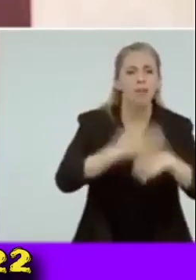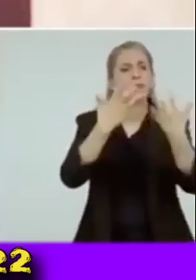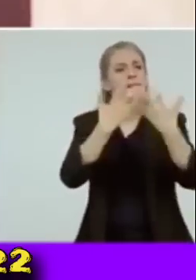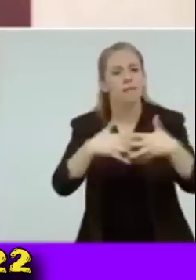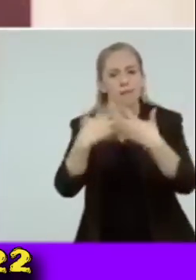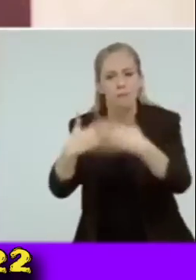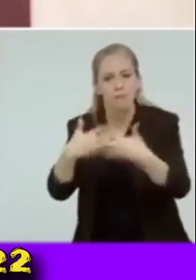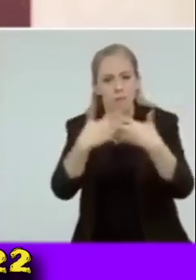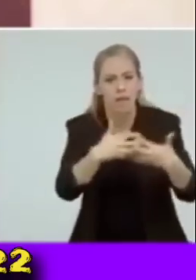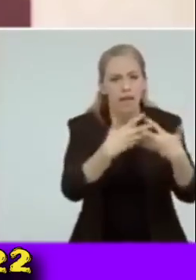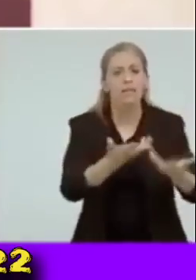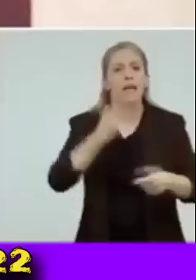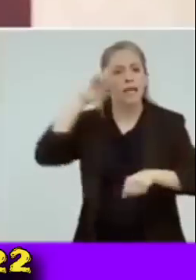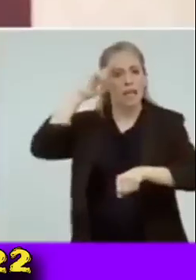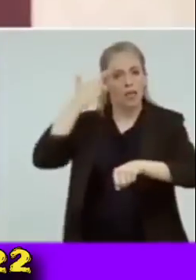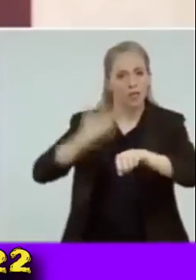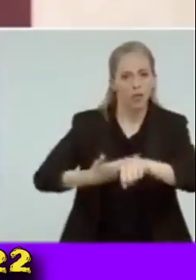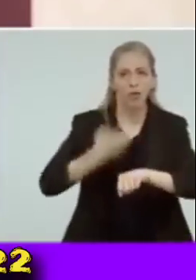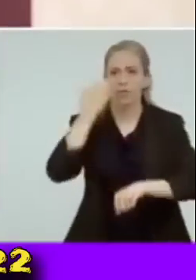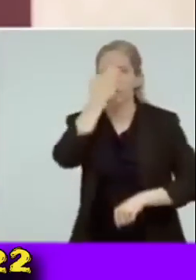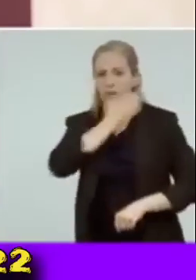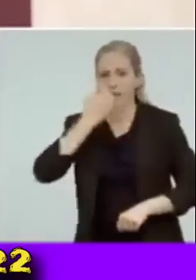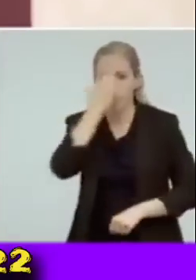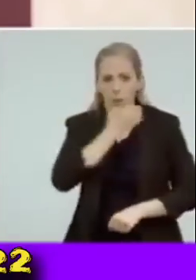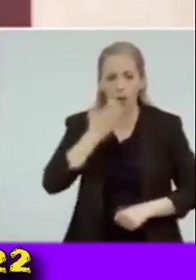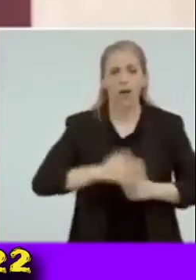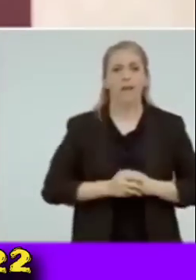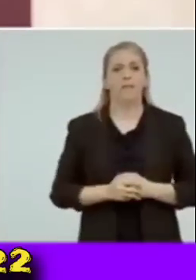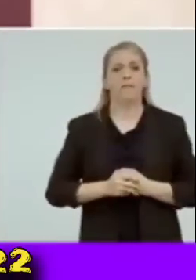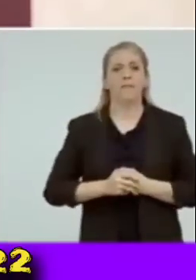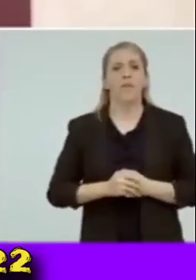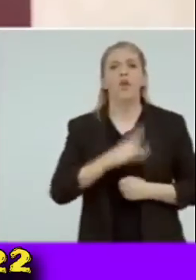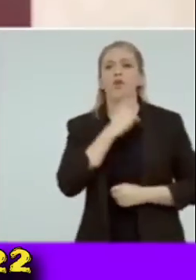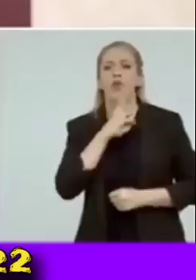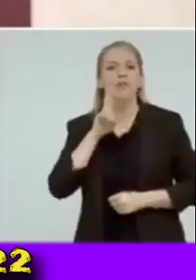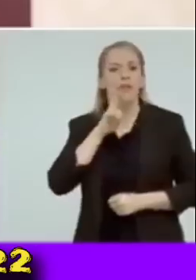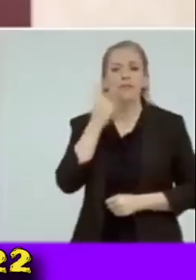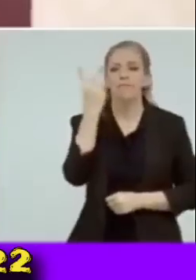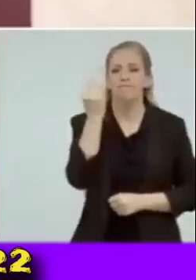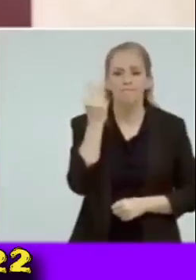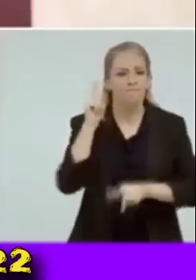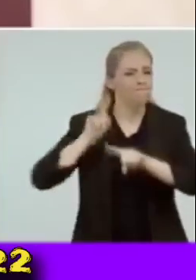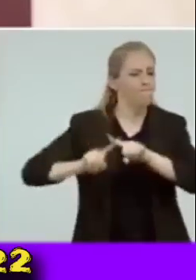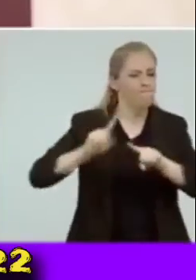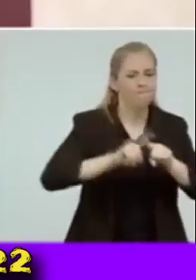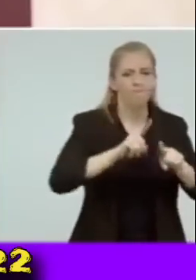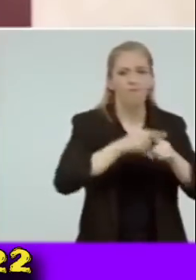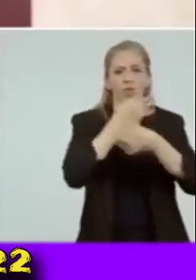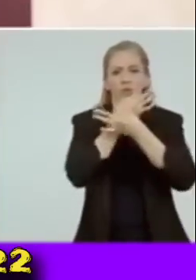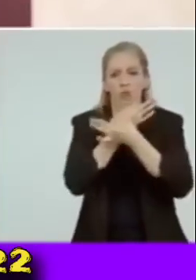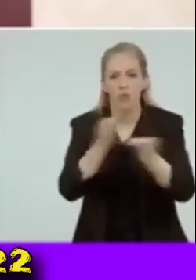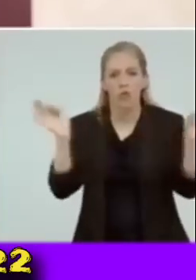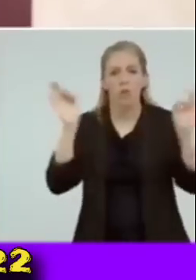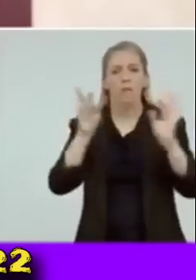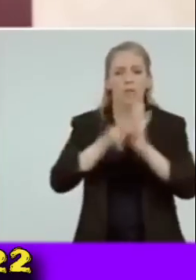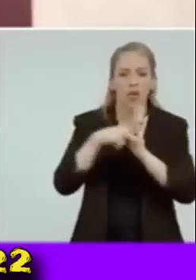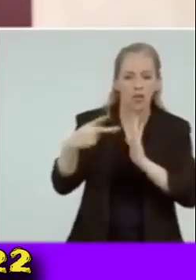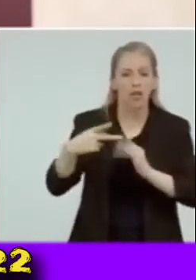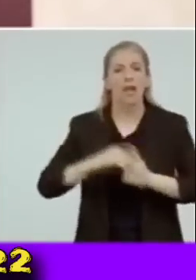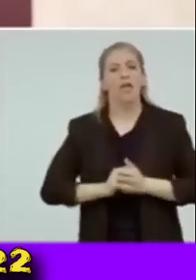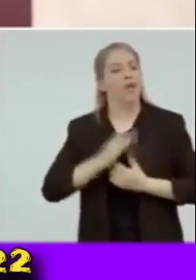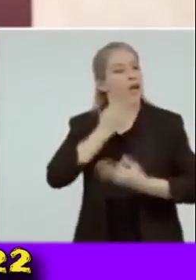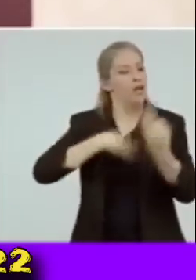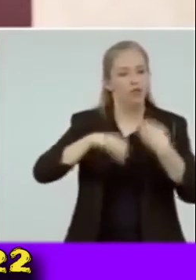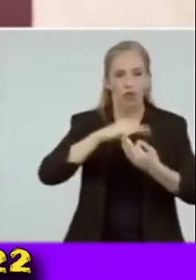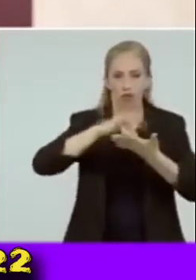colmo tratando de decir que lópez obrador es la los odios al decir que ojalá venga más seguido nuevo león porque trae lluvia a esta